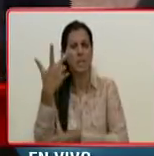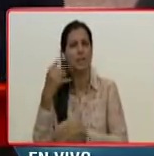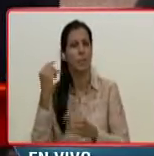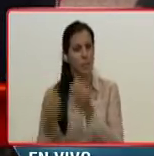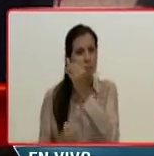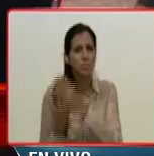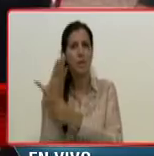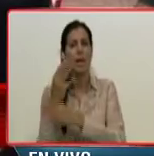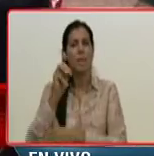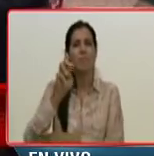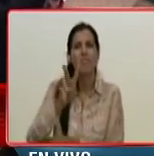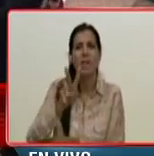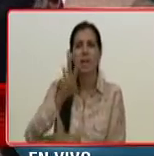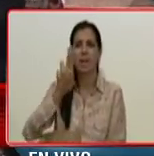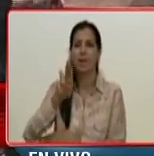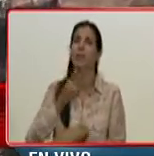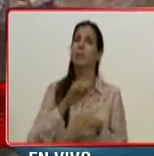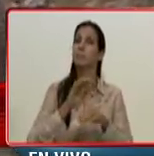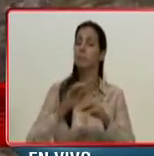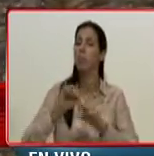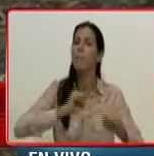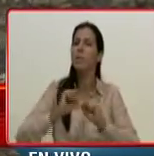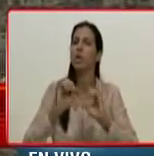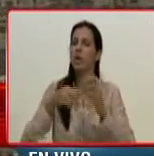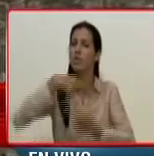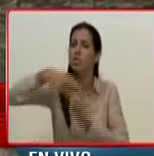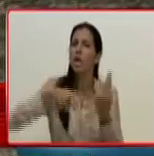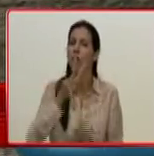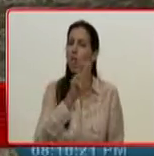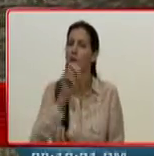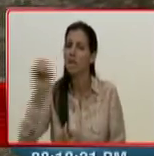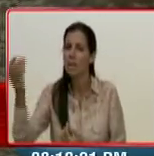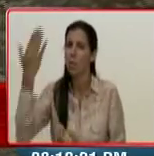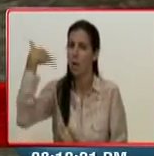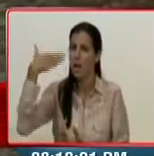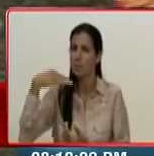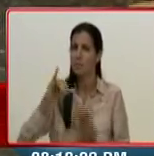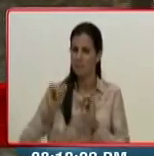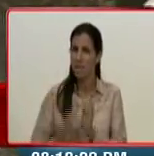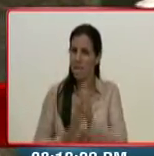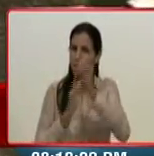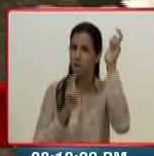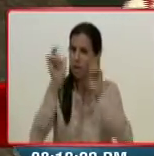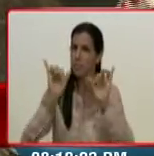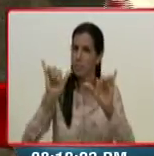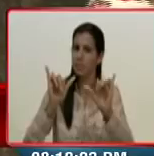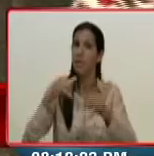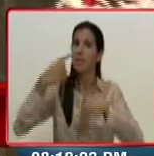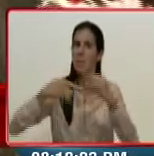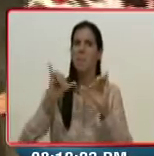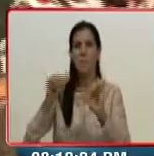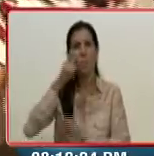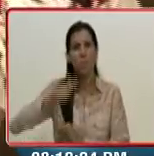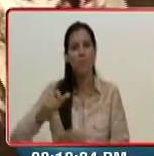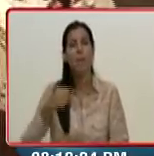movimiento revolucionario 200 y también lo que fue la insurgencia que llevó primero al pueblo venezolano el